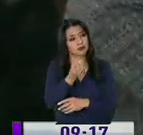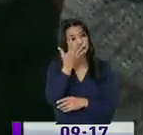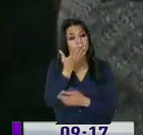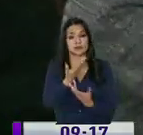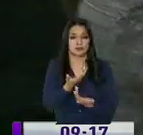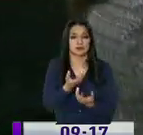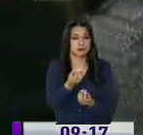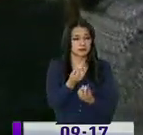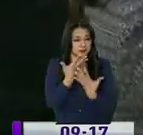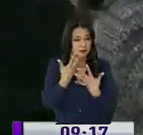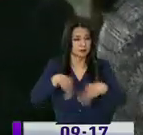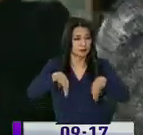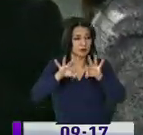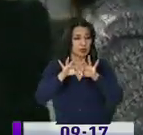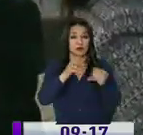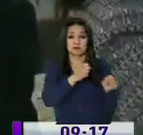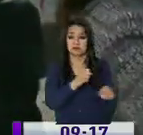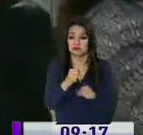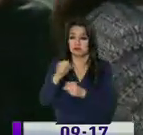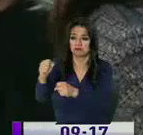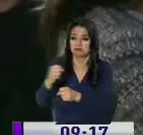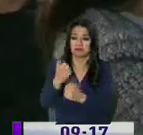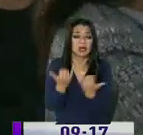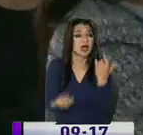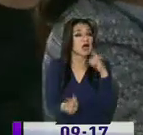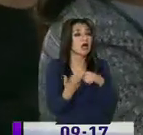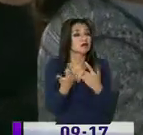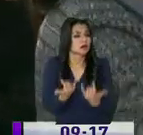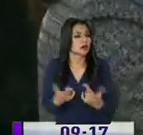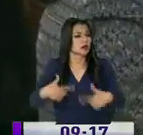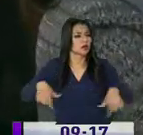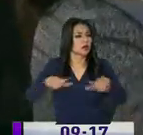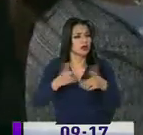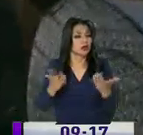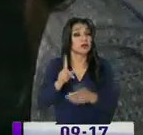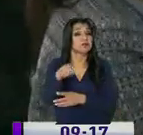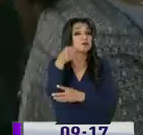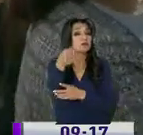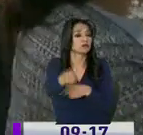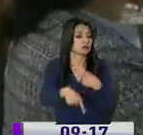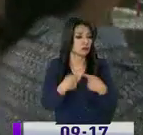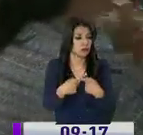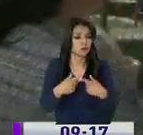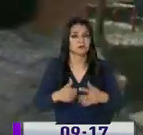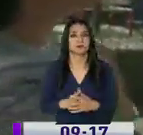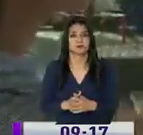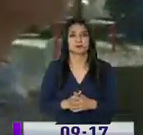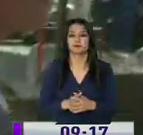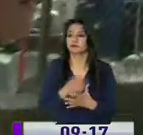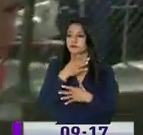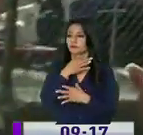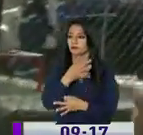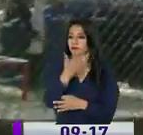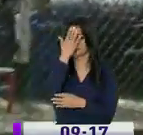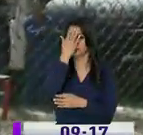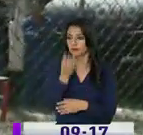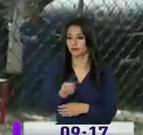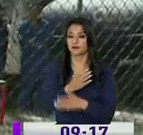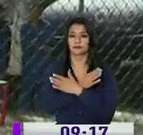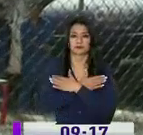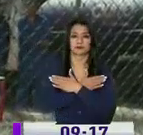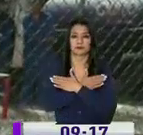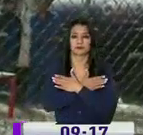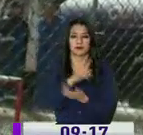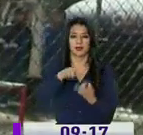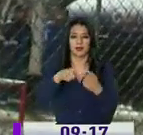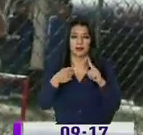saber cuáles son las mingas que se han realizado hasta el momento, en qué sectores y las próximas, ¿cuándo van a ser? Con todo gusto, muy buenos días, un saludo cordial a los amigos que